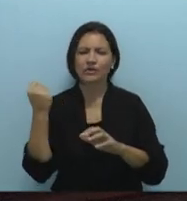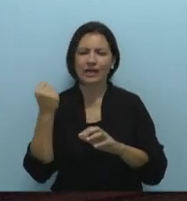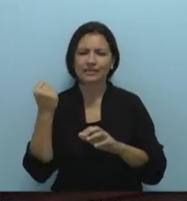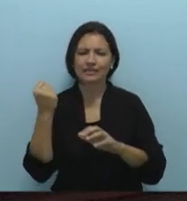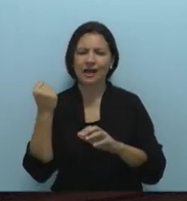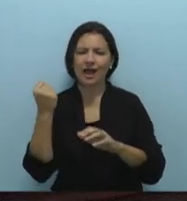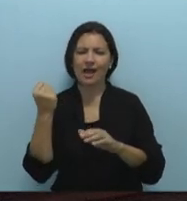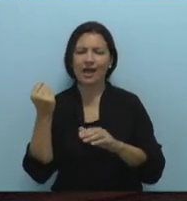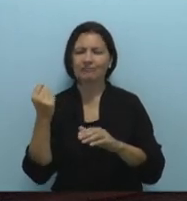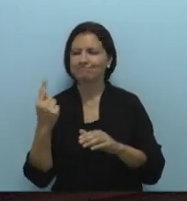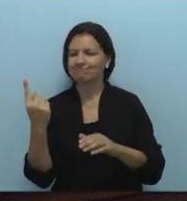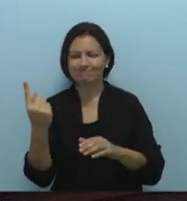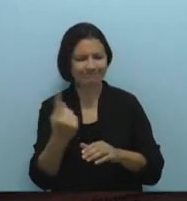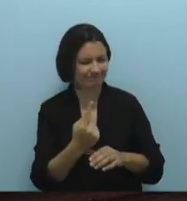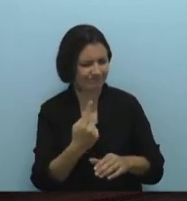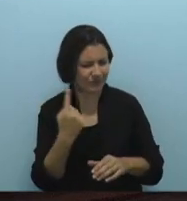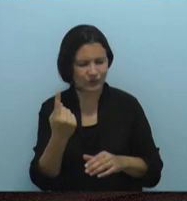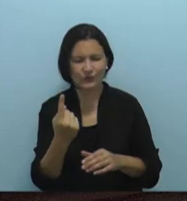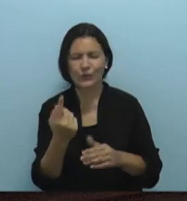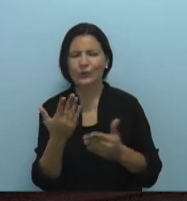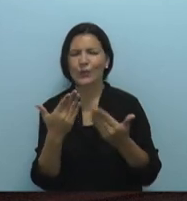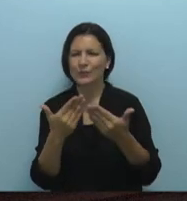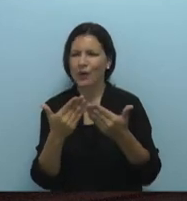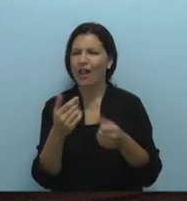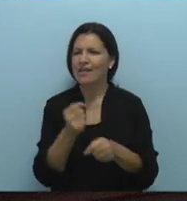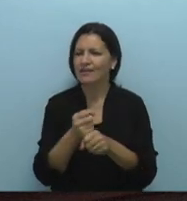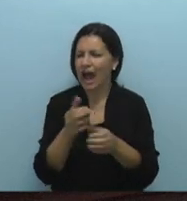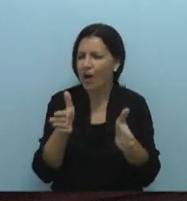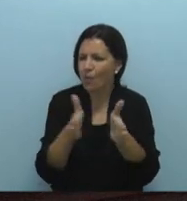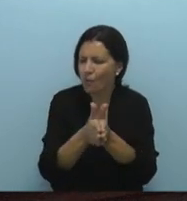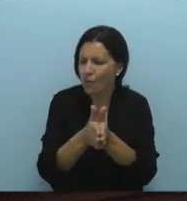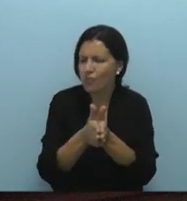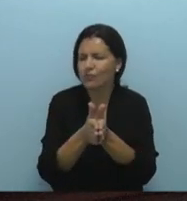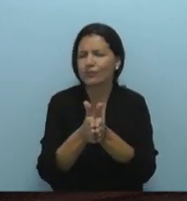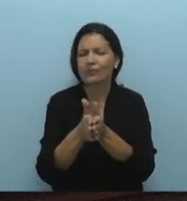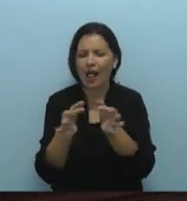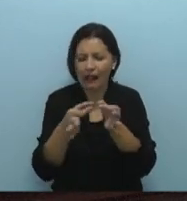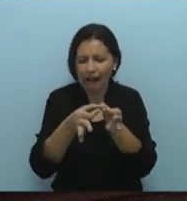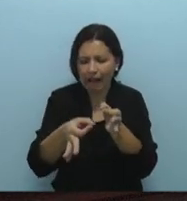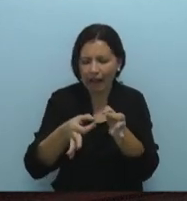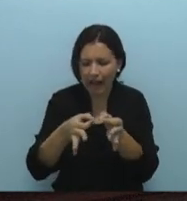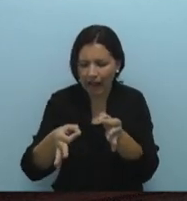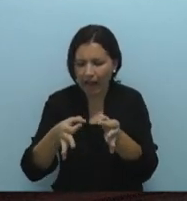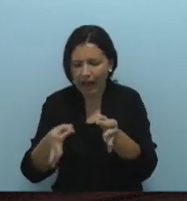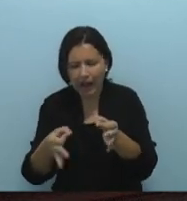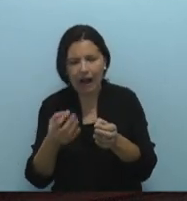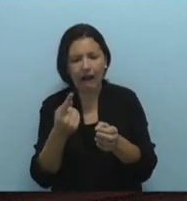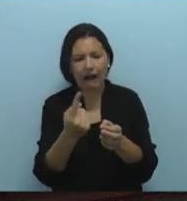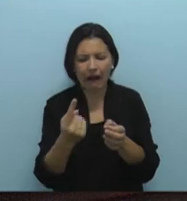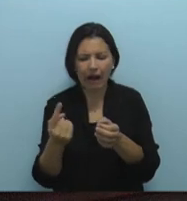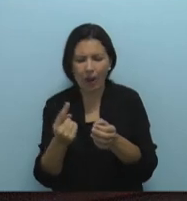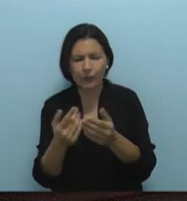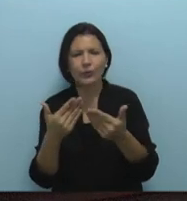para unirnos, para que los gobiernos locales puedan encontrar en esta herramienta de